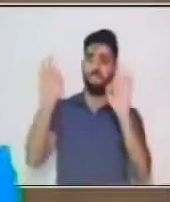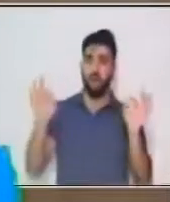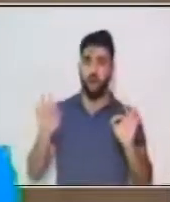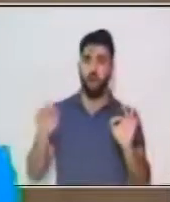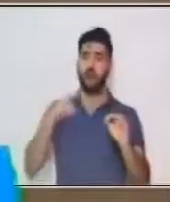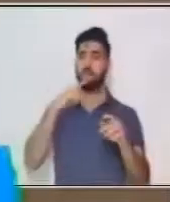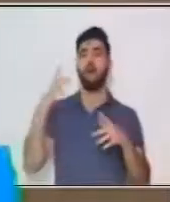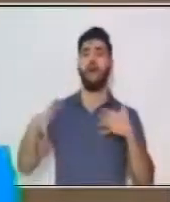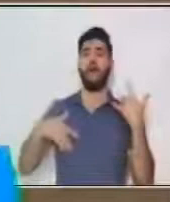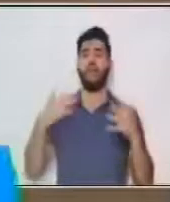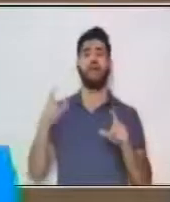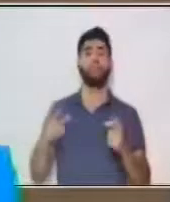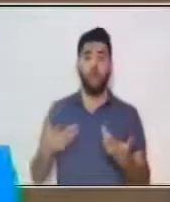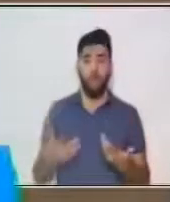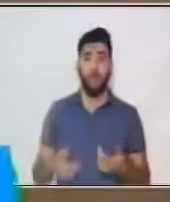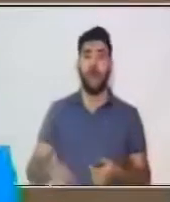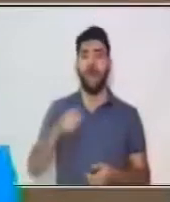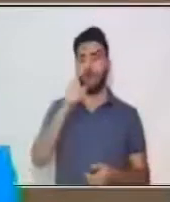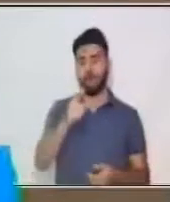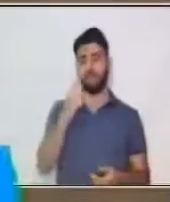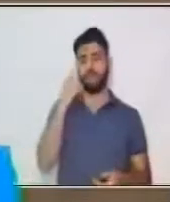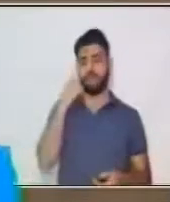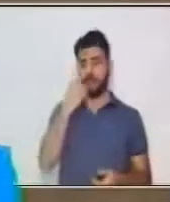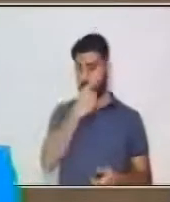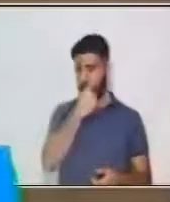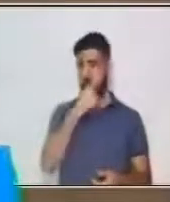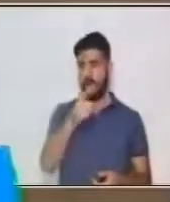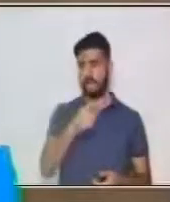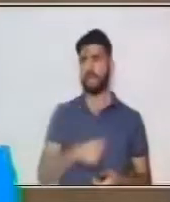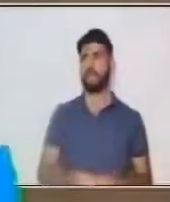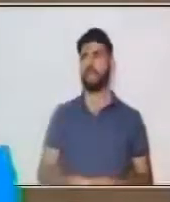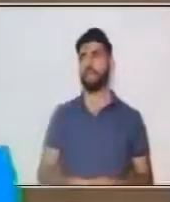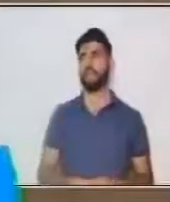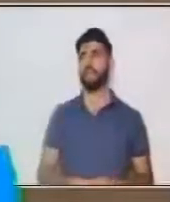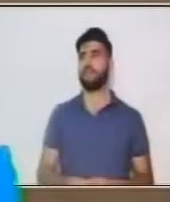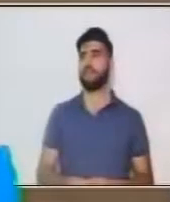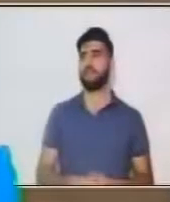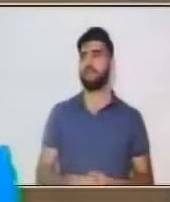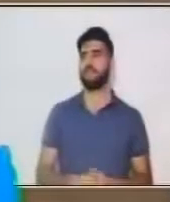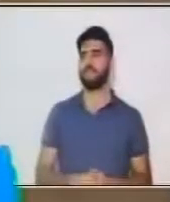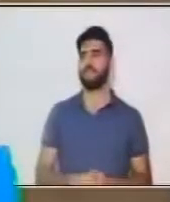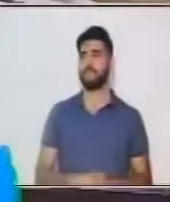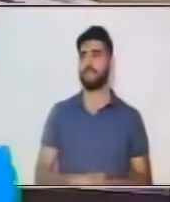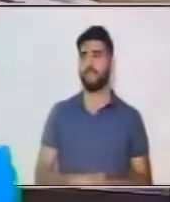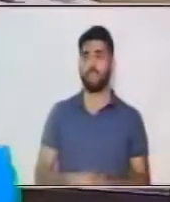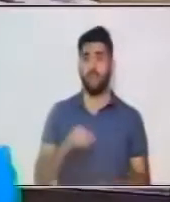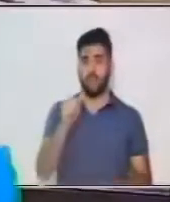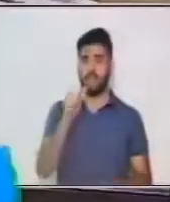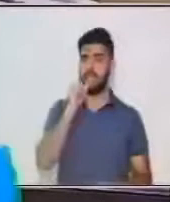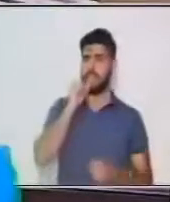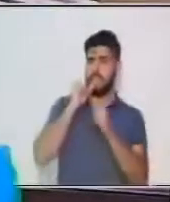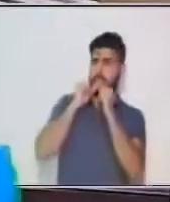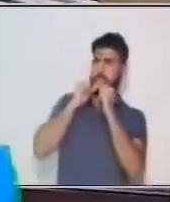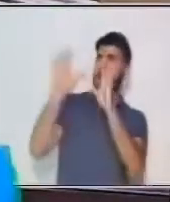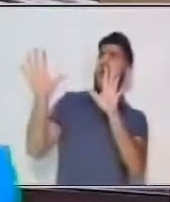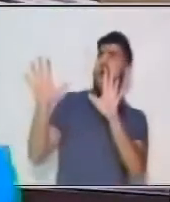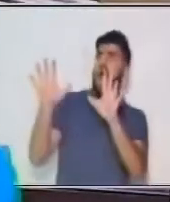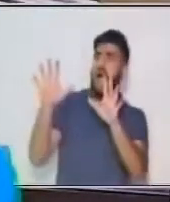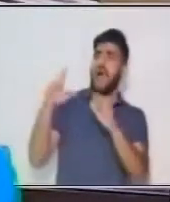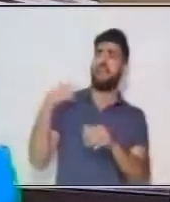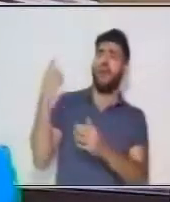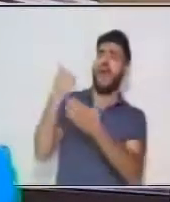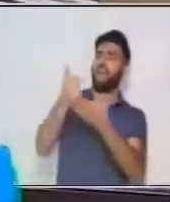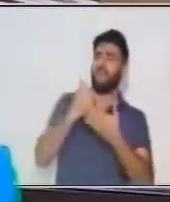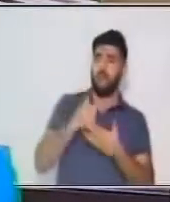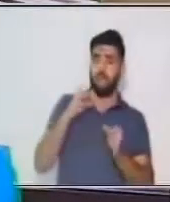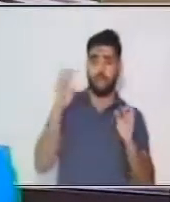sus colores? Por medio del sentido de la vista. Muy bien. El grito de auxilio sacó la tranquilidad en